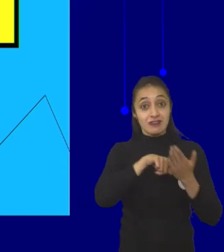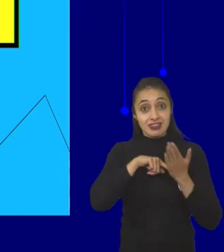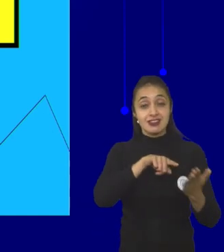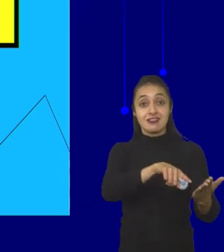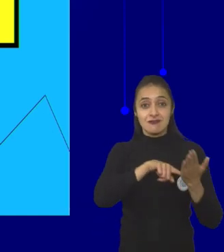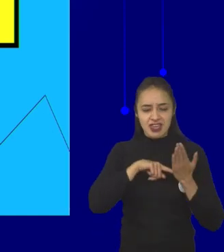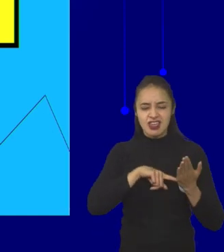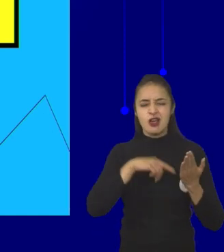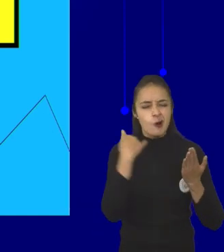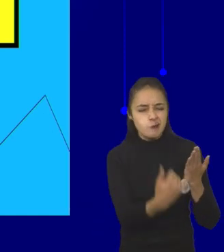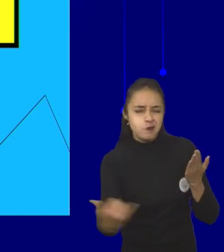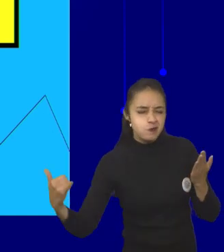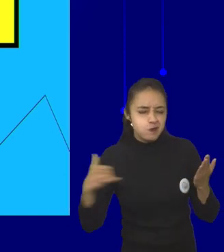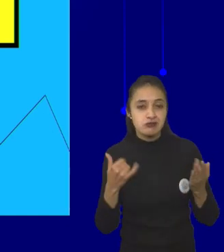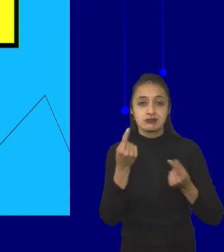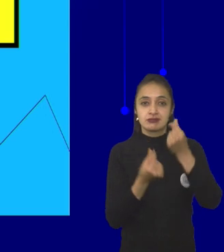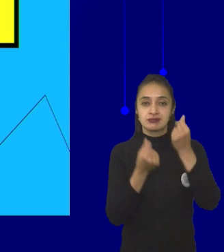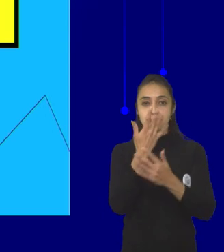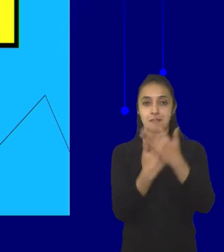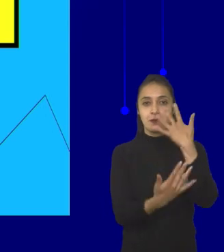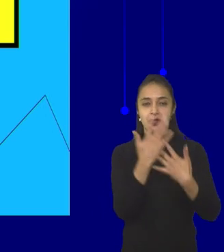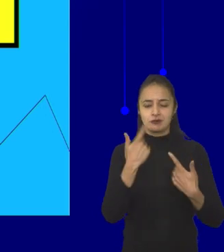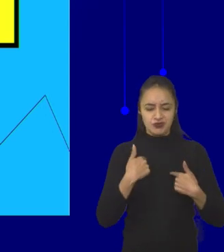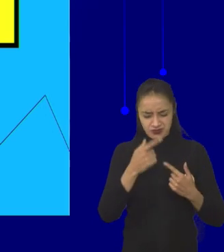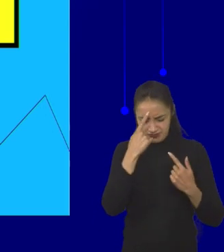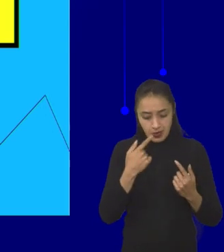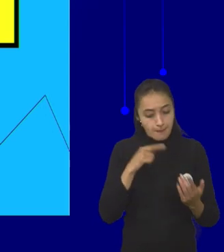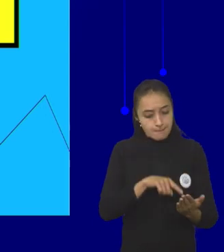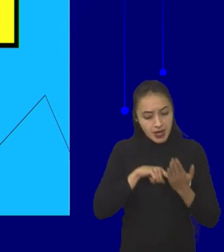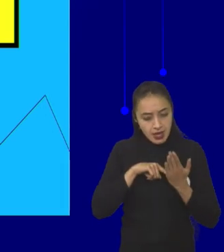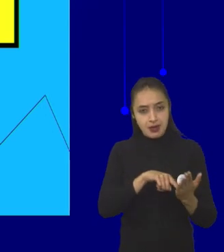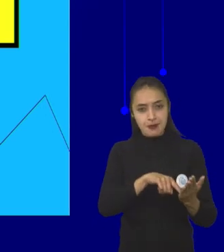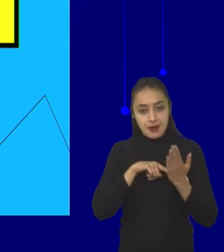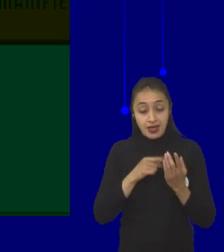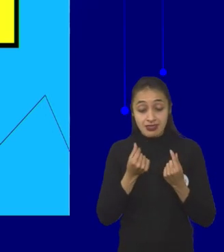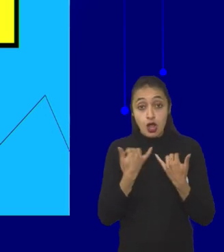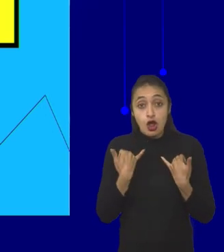Se manifiesta el dinero en mis manos en este instante.